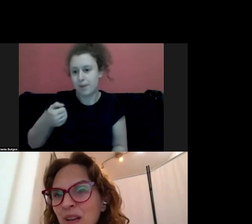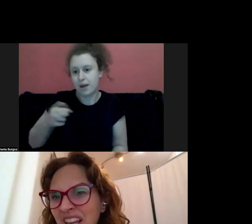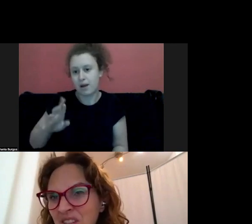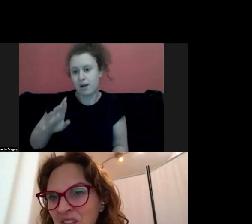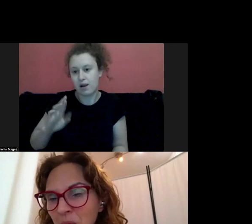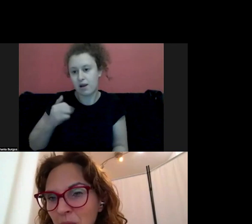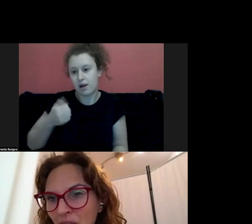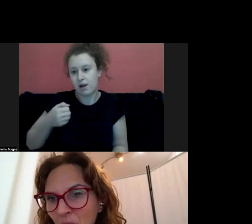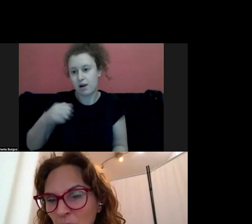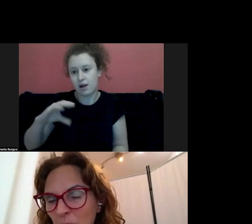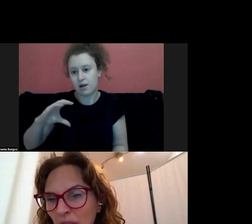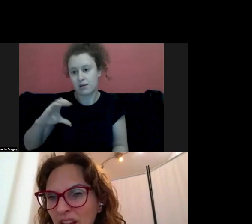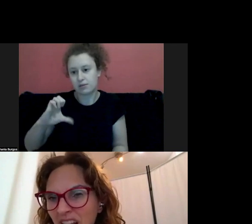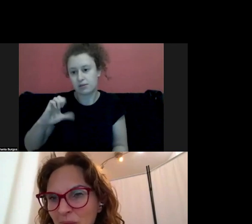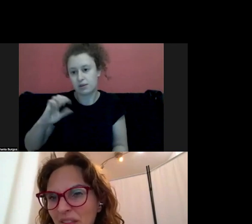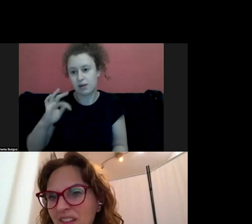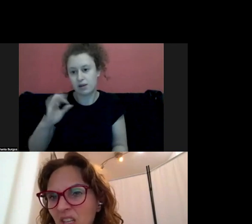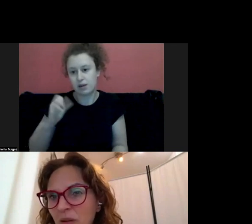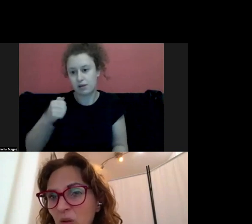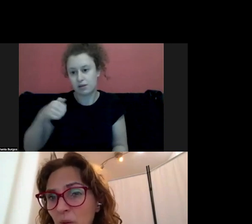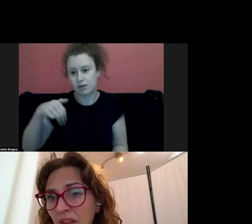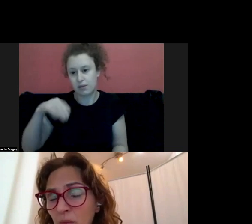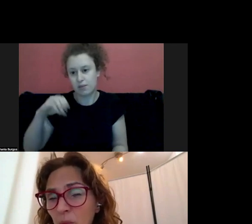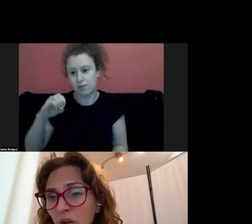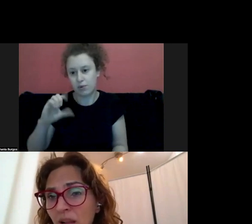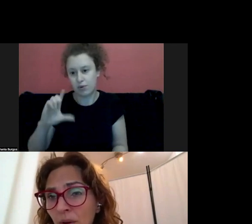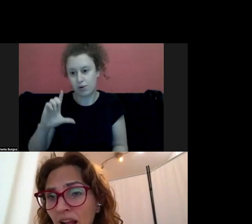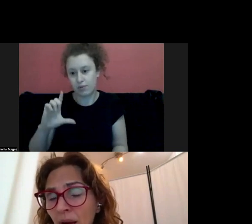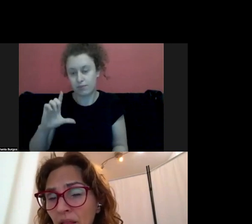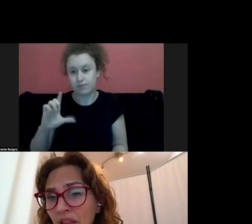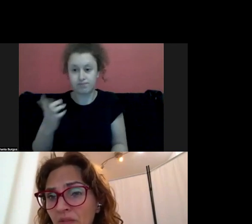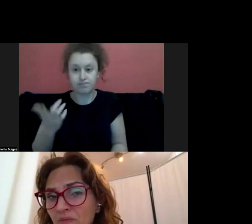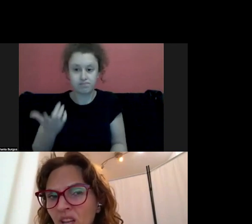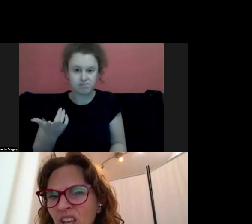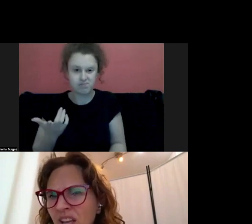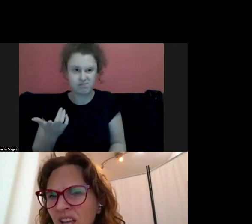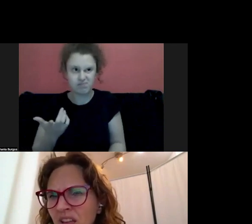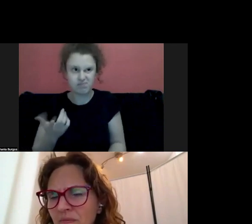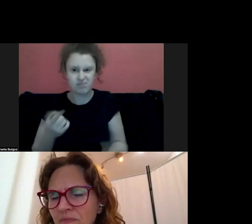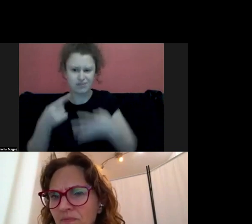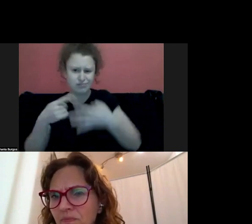¿Y para qué sirve? ¿Para culpabilizar a la madre que se ha tomado un paracetamol porque le dolía la cabeza?